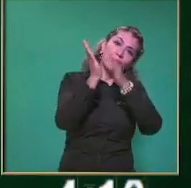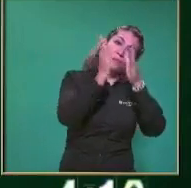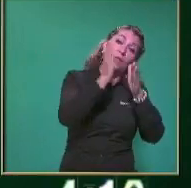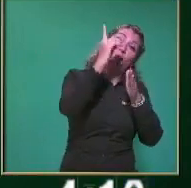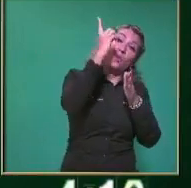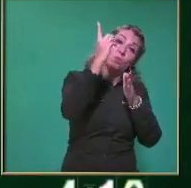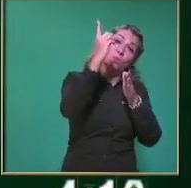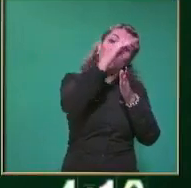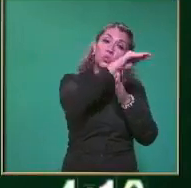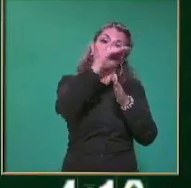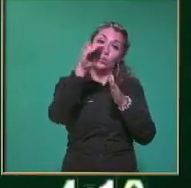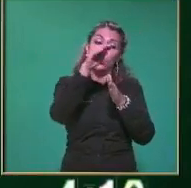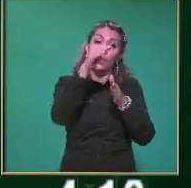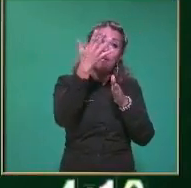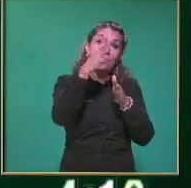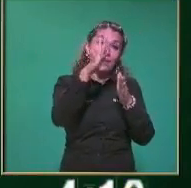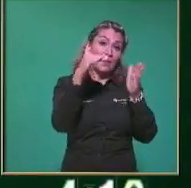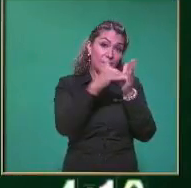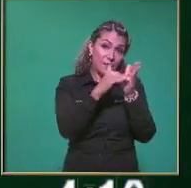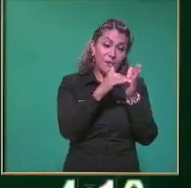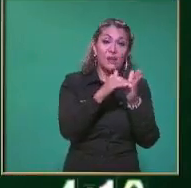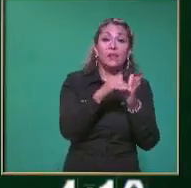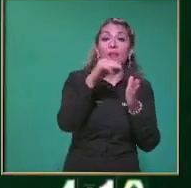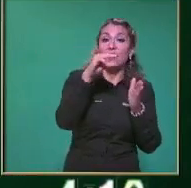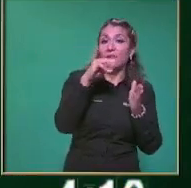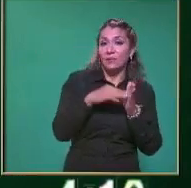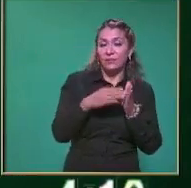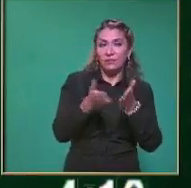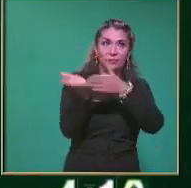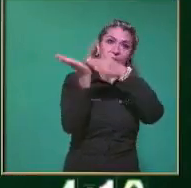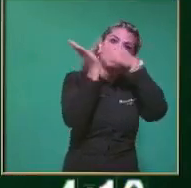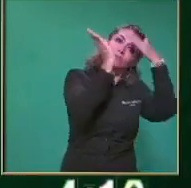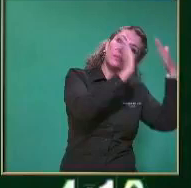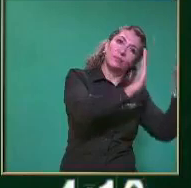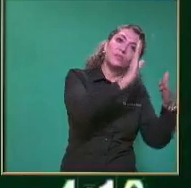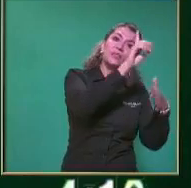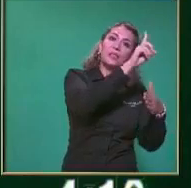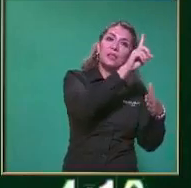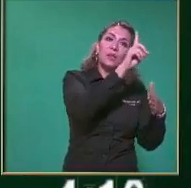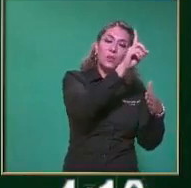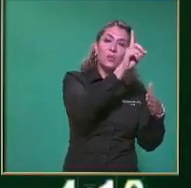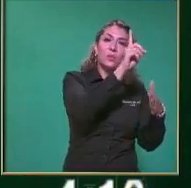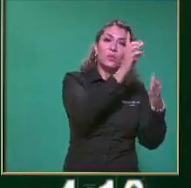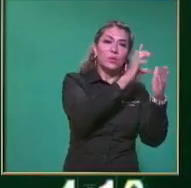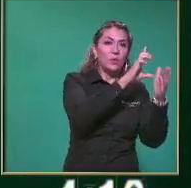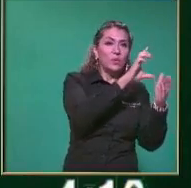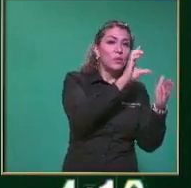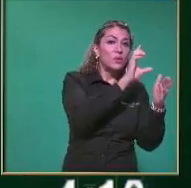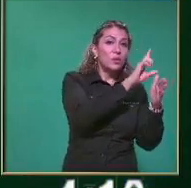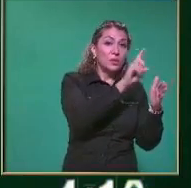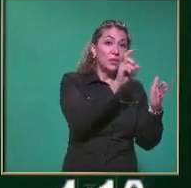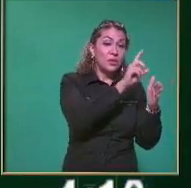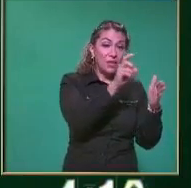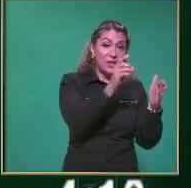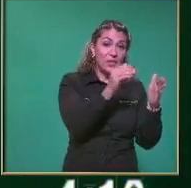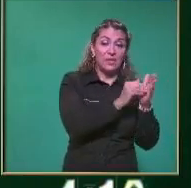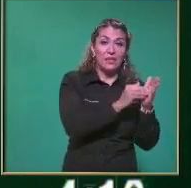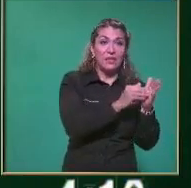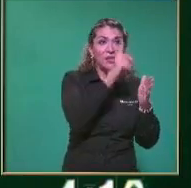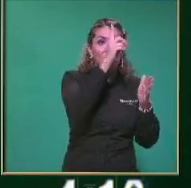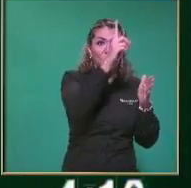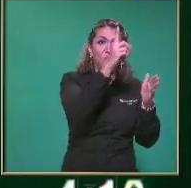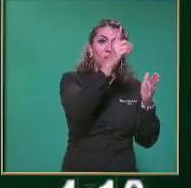10.000. Luego siguen las 100 milésimas. Y luego siguen las